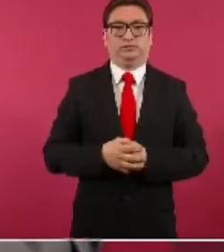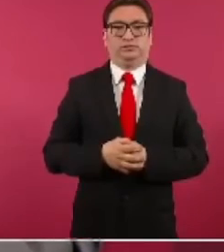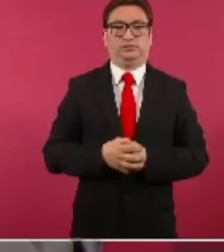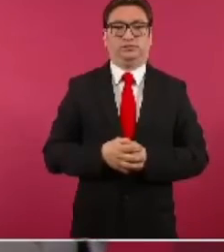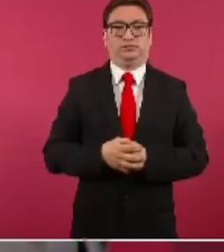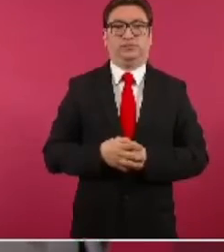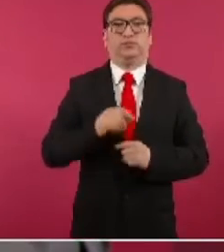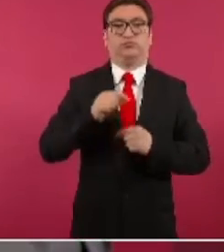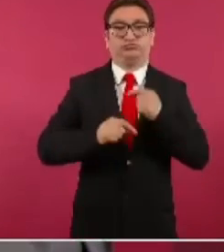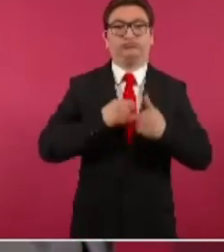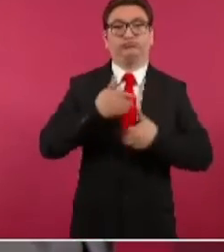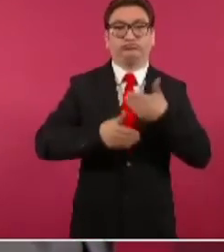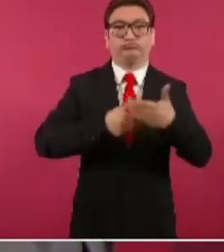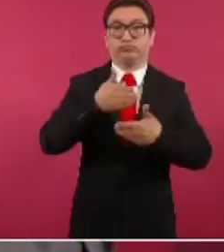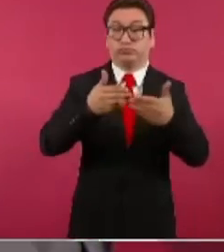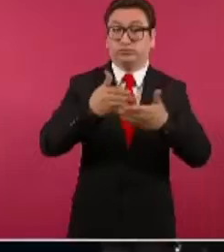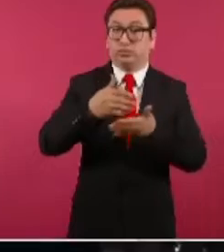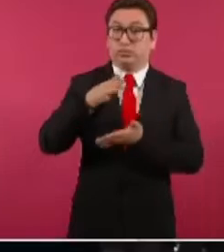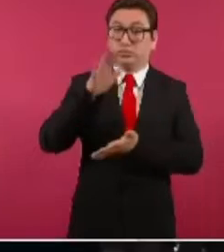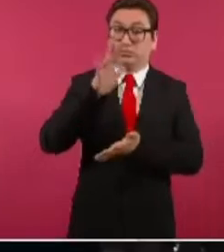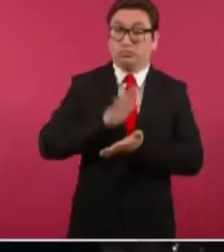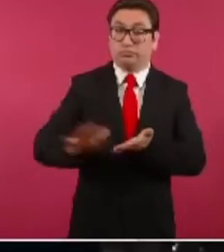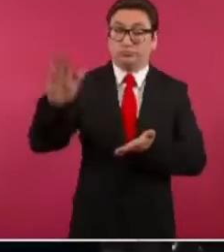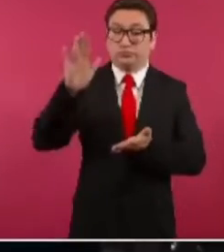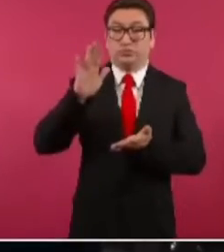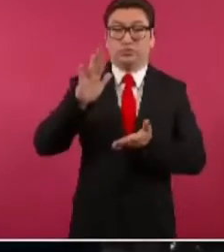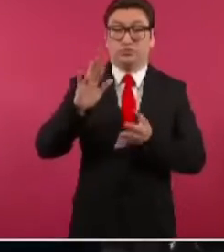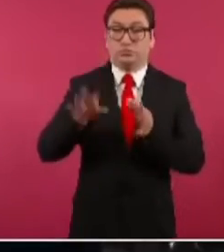se agote el número,